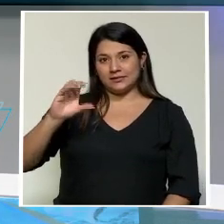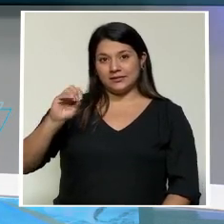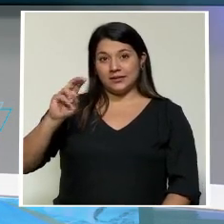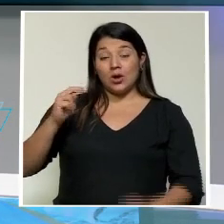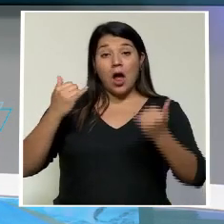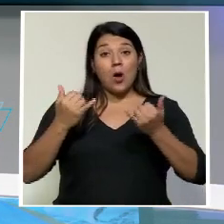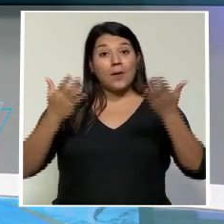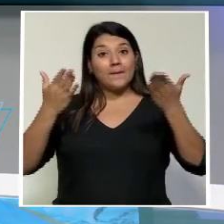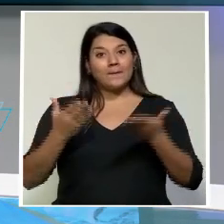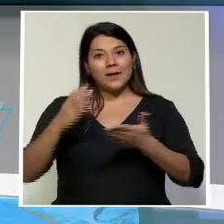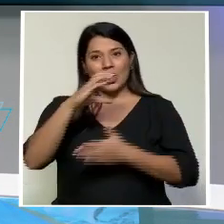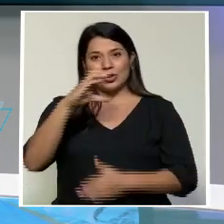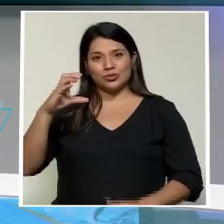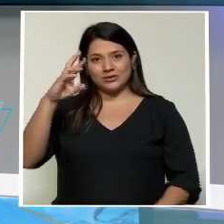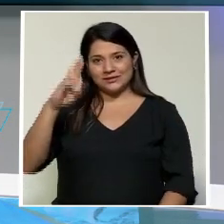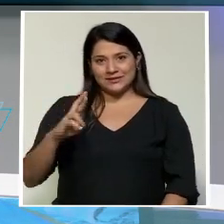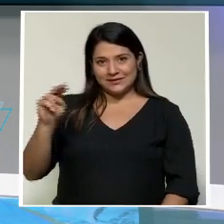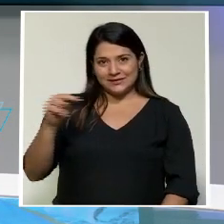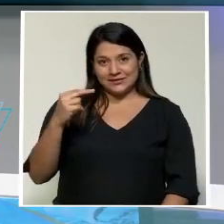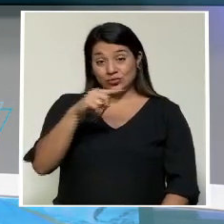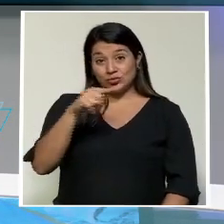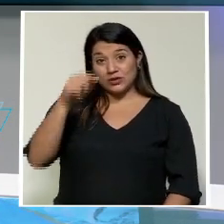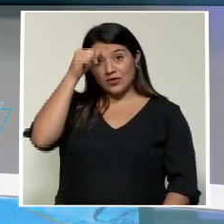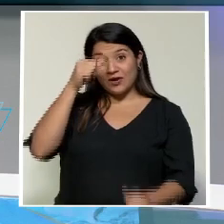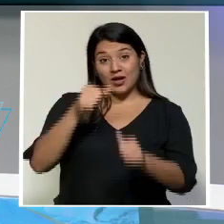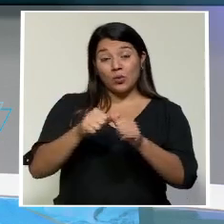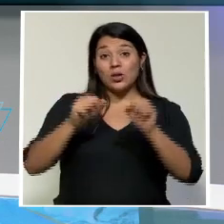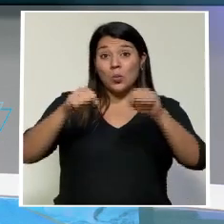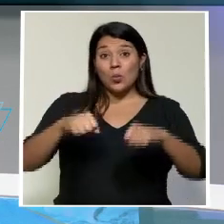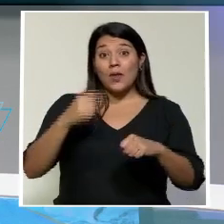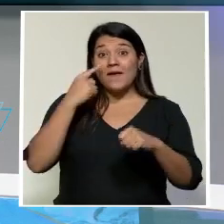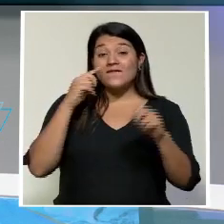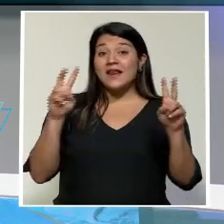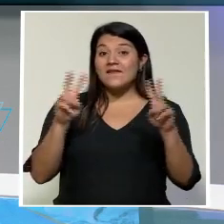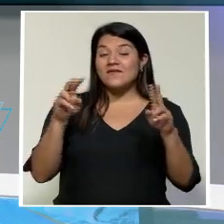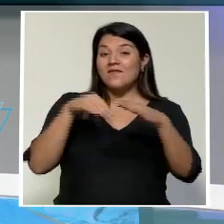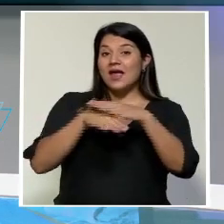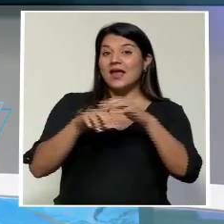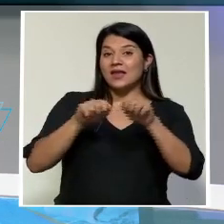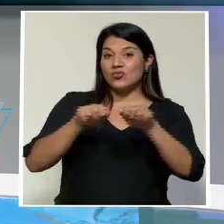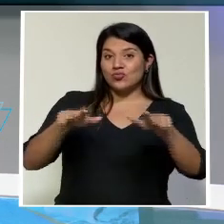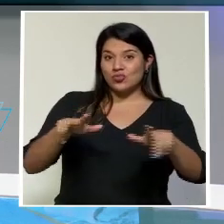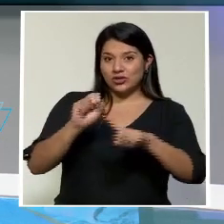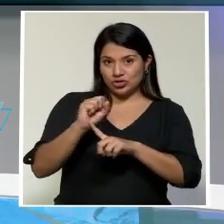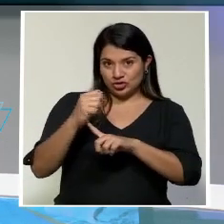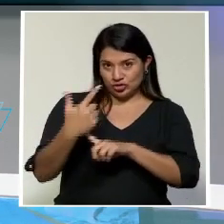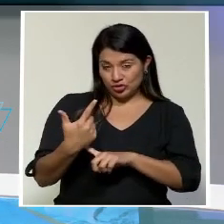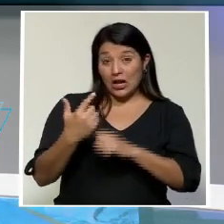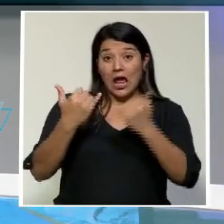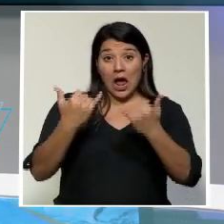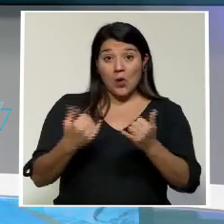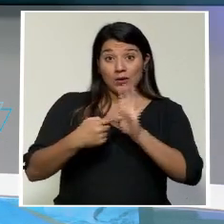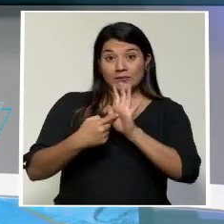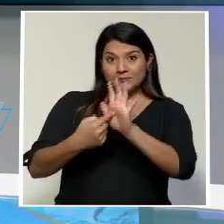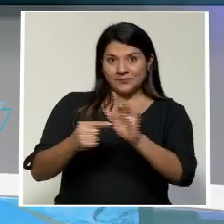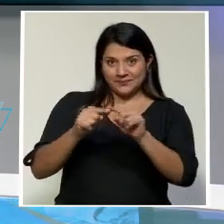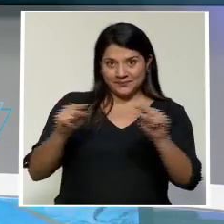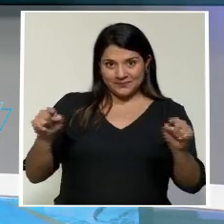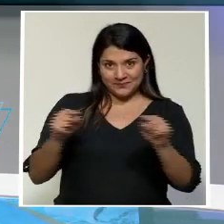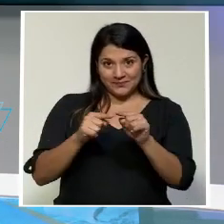edición de Costa Rica Noticias. Recuerde que también puede seguirnos en vivo mientras en nuestras plataformas de redes sociales que aparecen en pantalla.